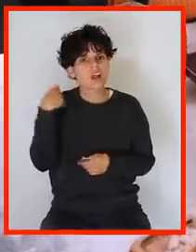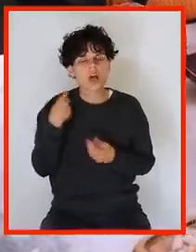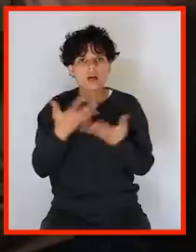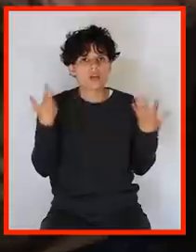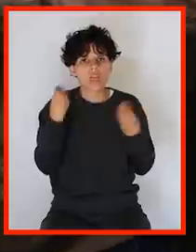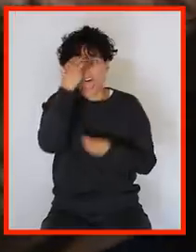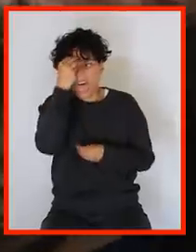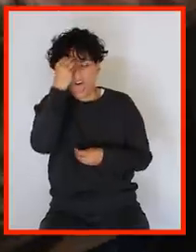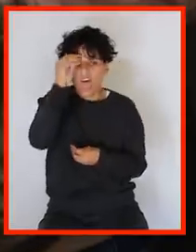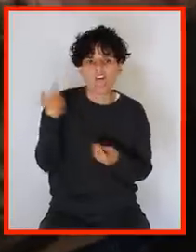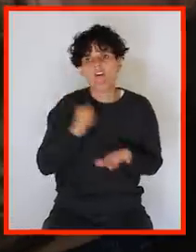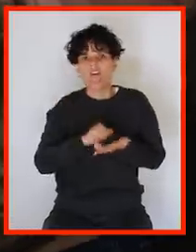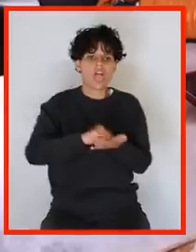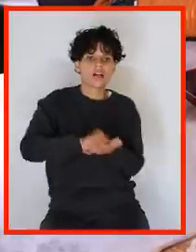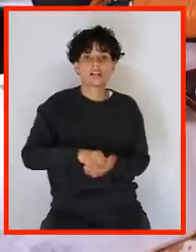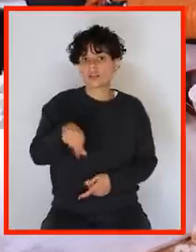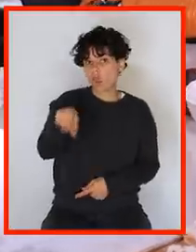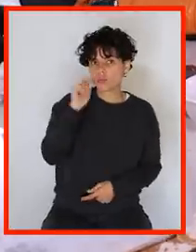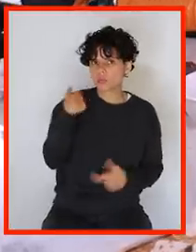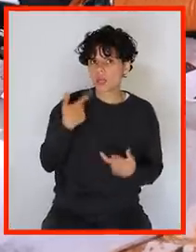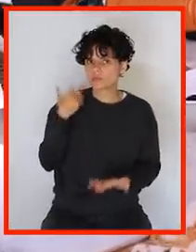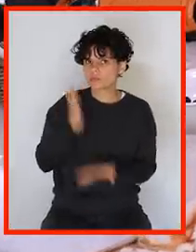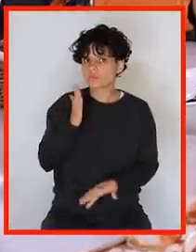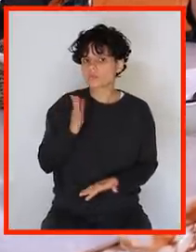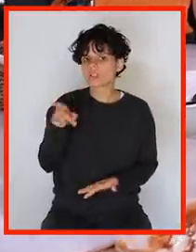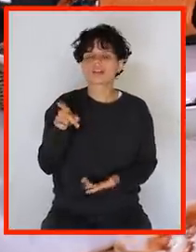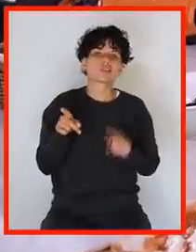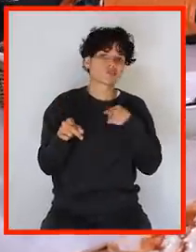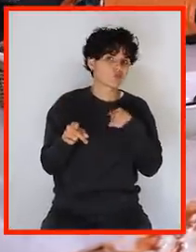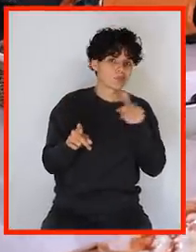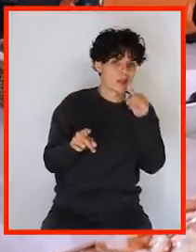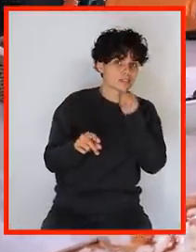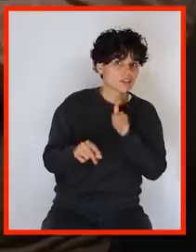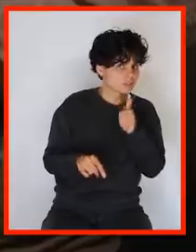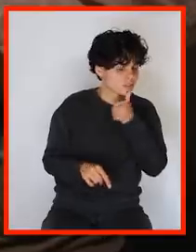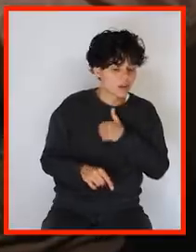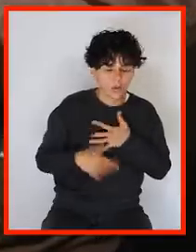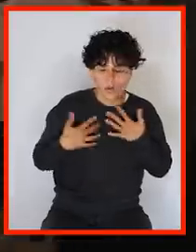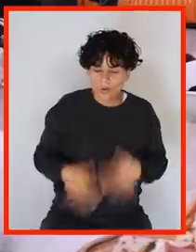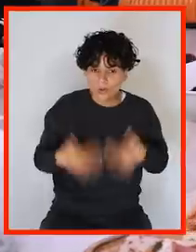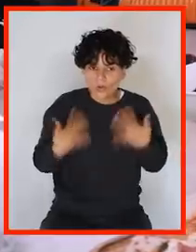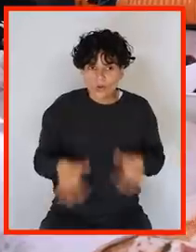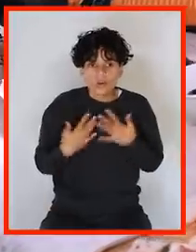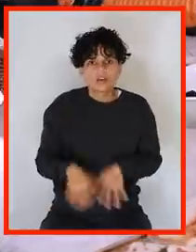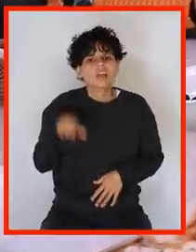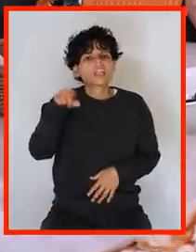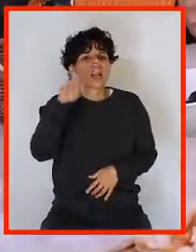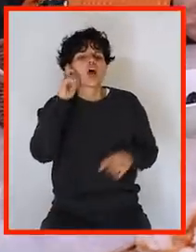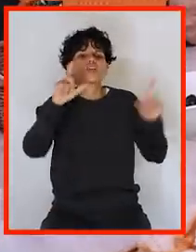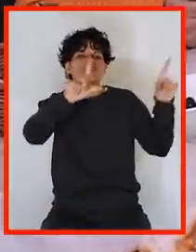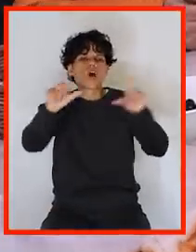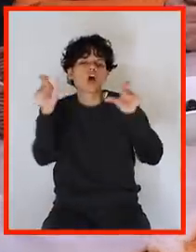rato. Es horrible. Sí. Pero tú lo tenés cortito, sí, se cacha. No tengo paciencia. ¿Sí? Terrible. Oye, pero las fotos que